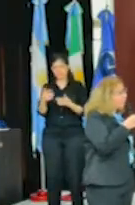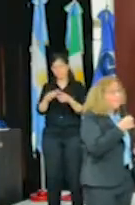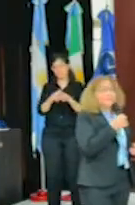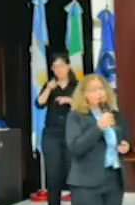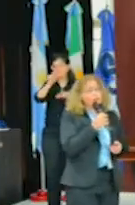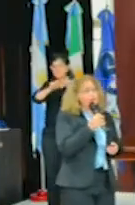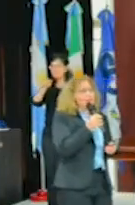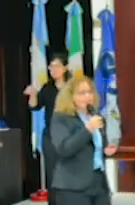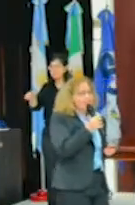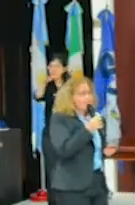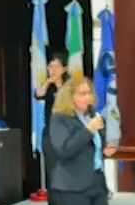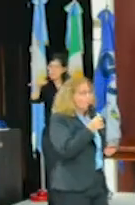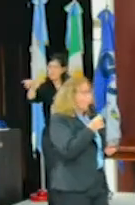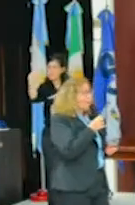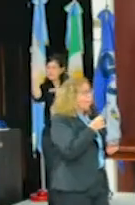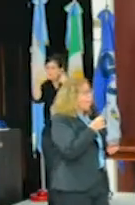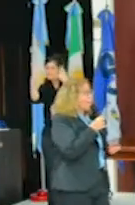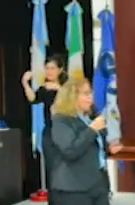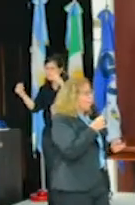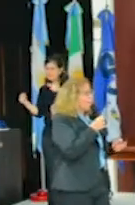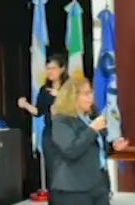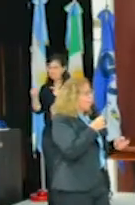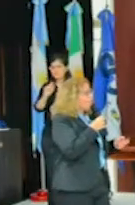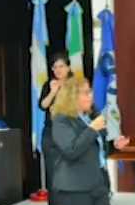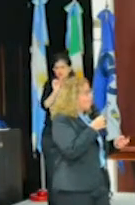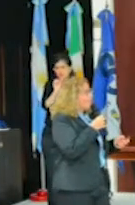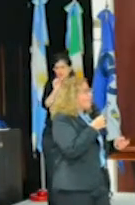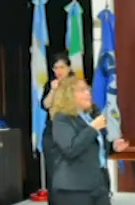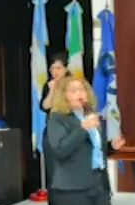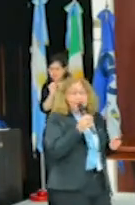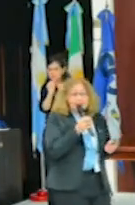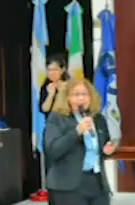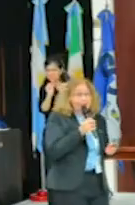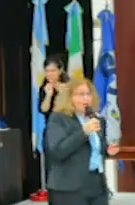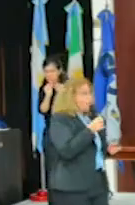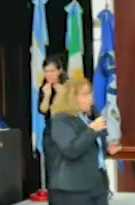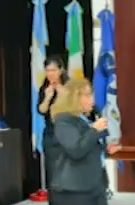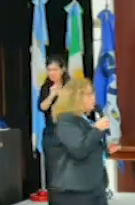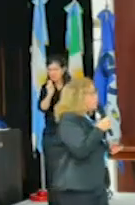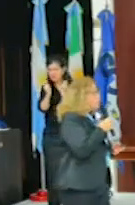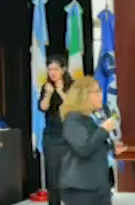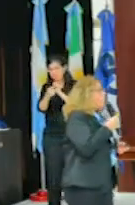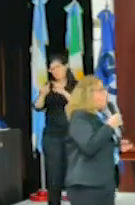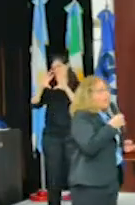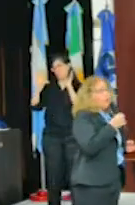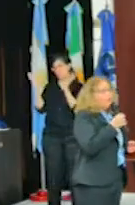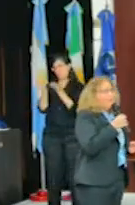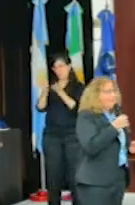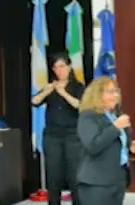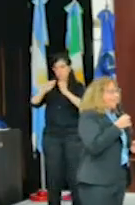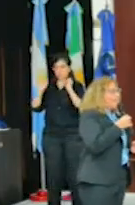pequeños, haciendo cosas pequeñas, puede cambiar el mundo. Nos deseo a todos una